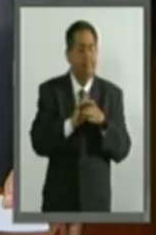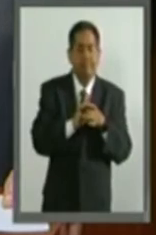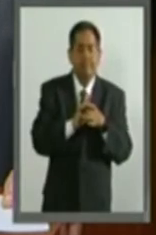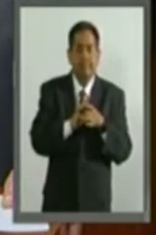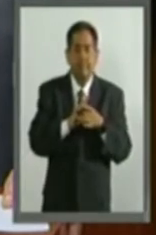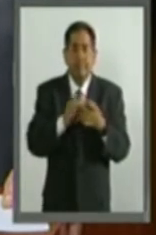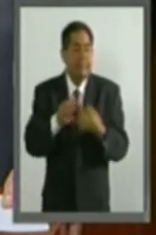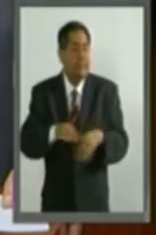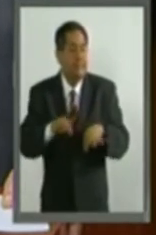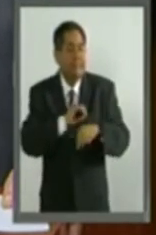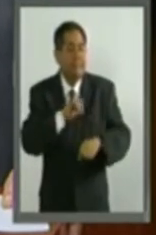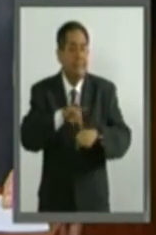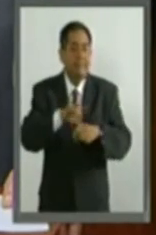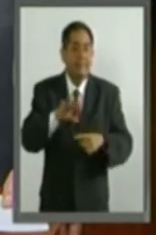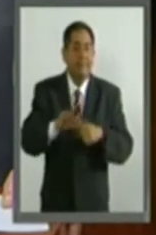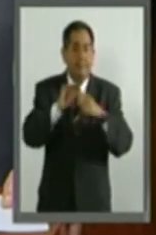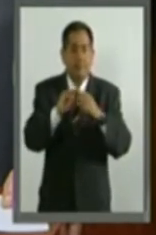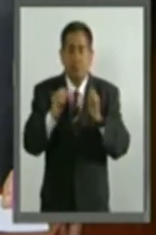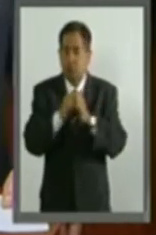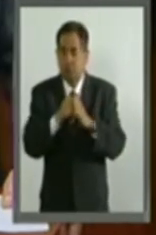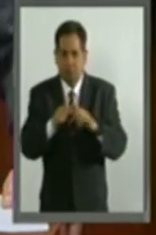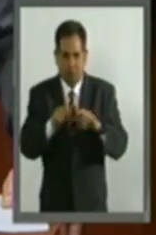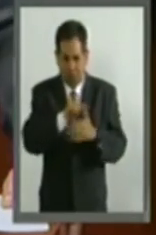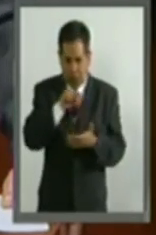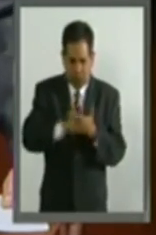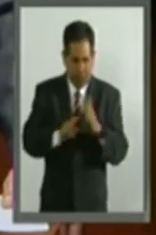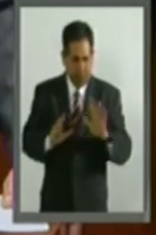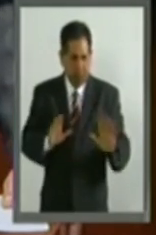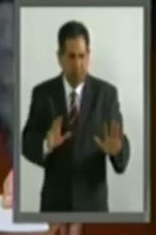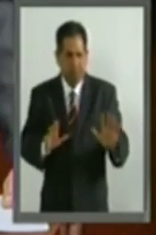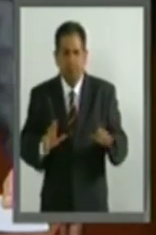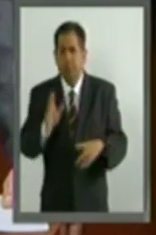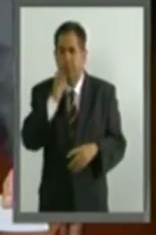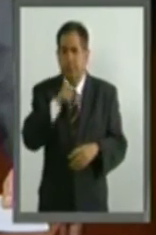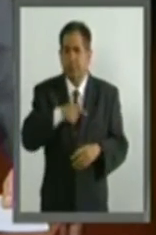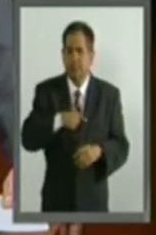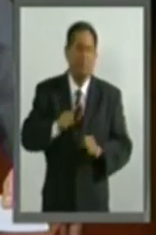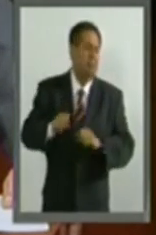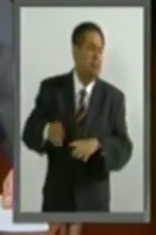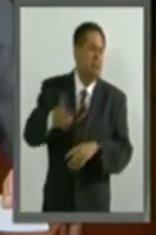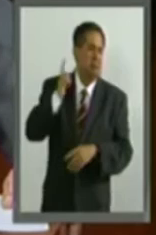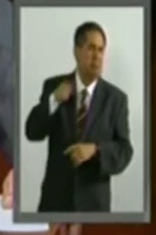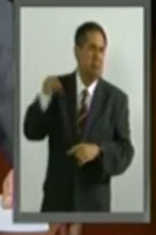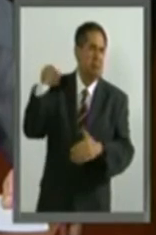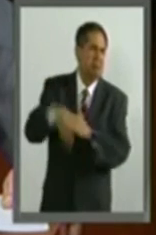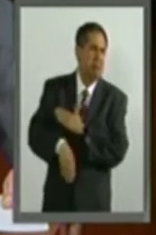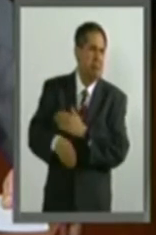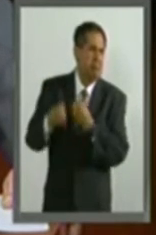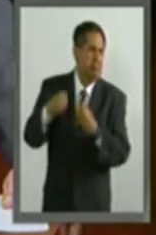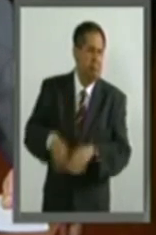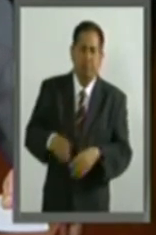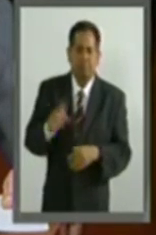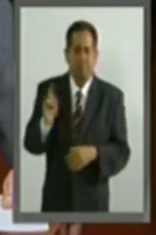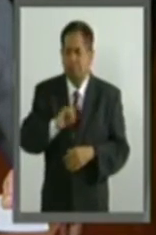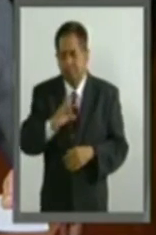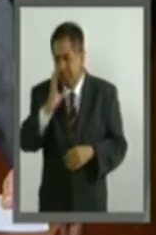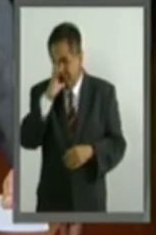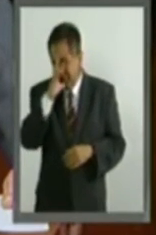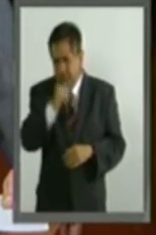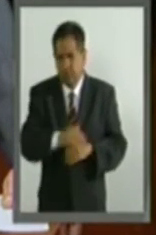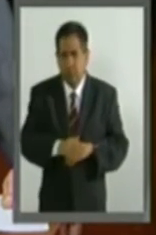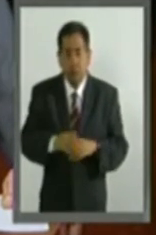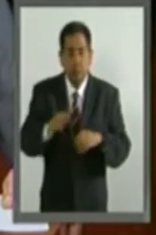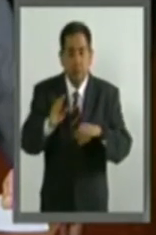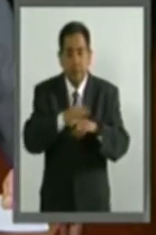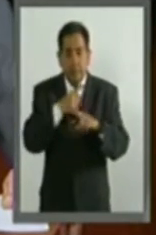condición especial por la cual no pueden ellos desear que caigamos en crisis y aplicar una